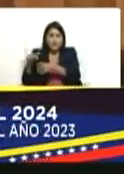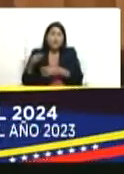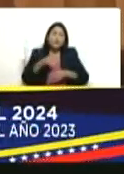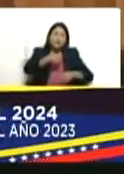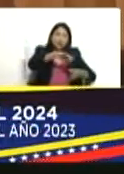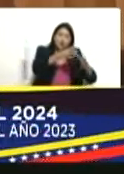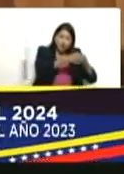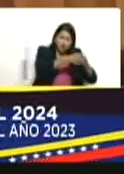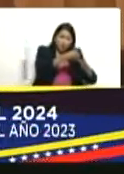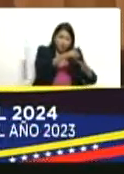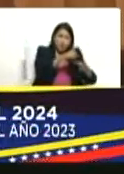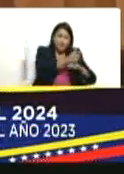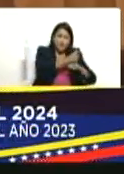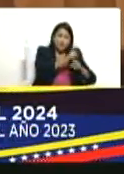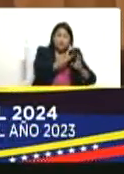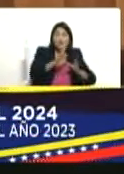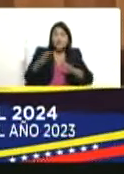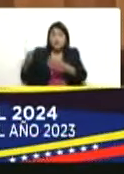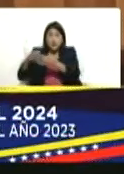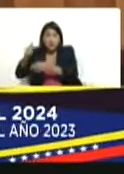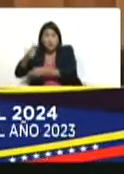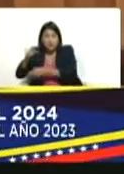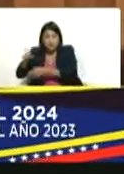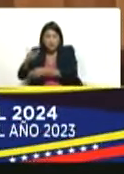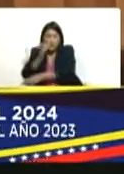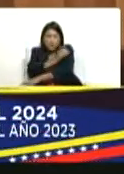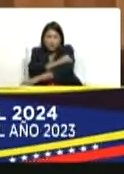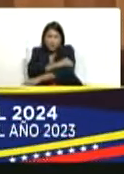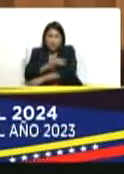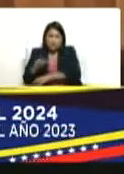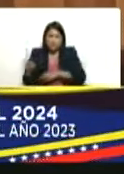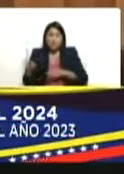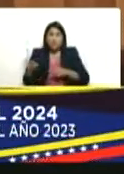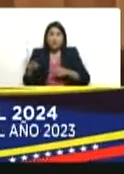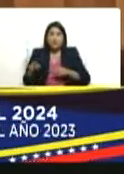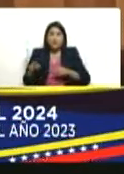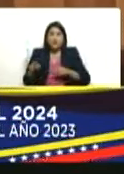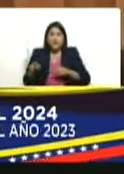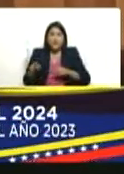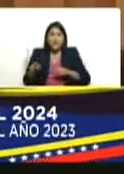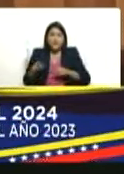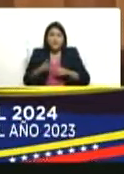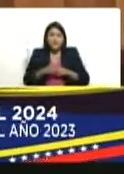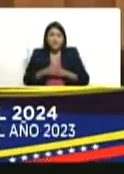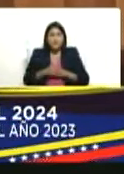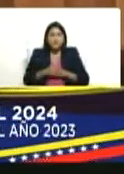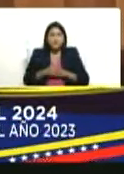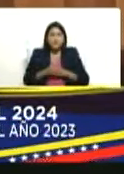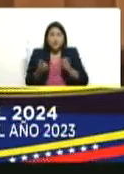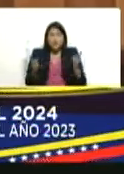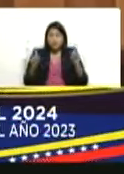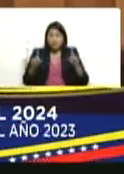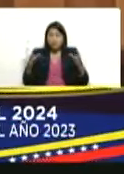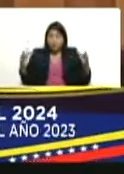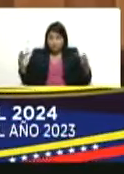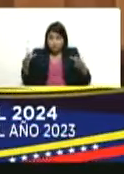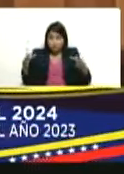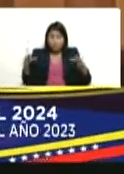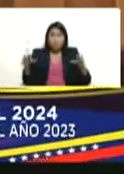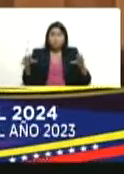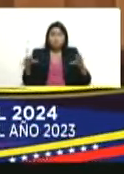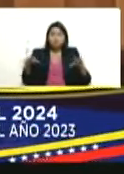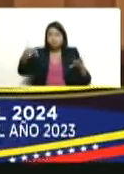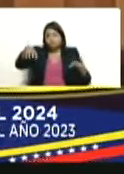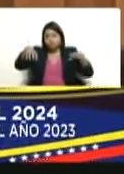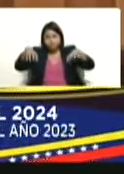nosotros, y la Plataforma Unitaria de Venezuela, ellos, que es una de las oposiciones del